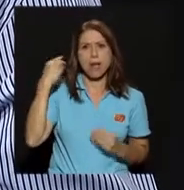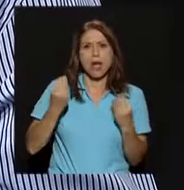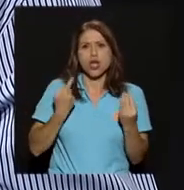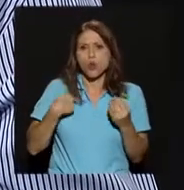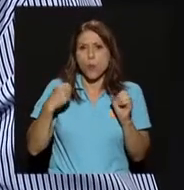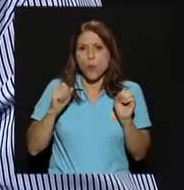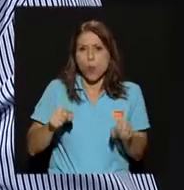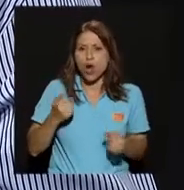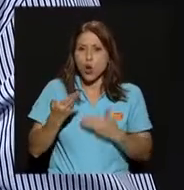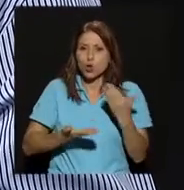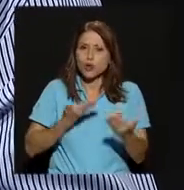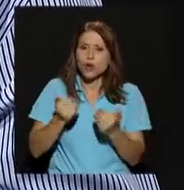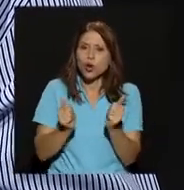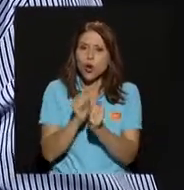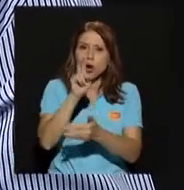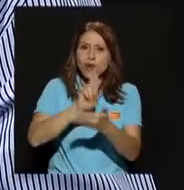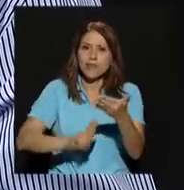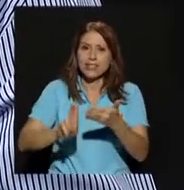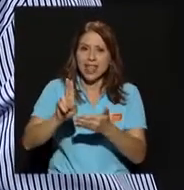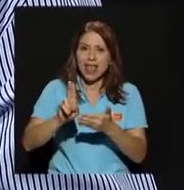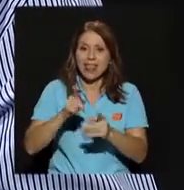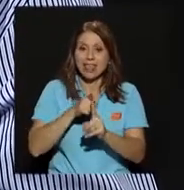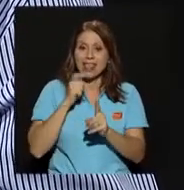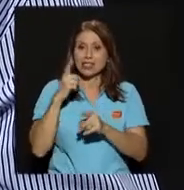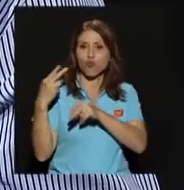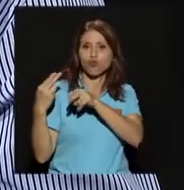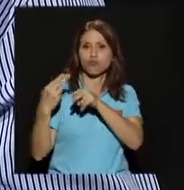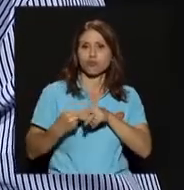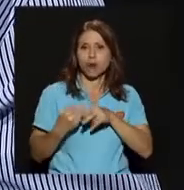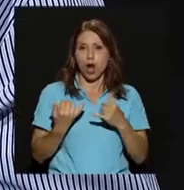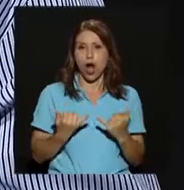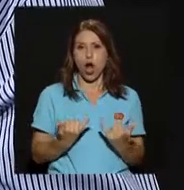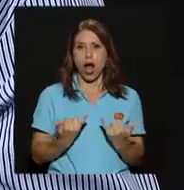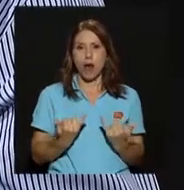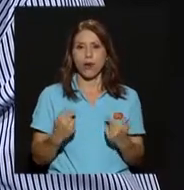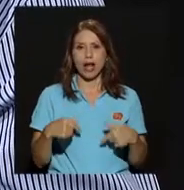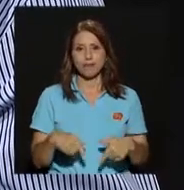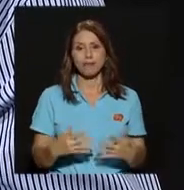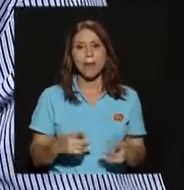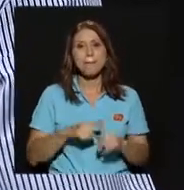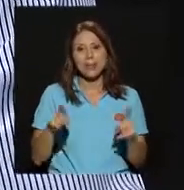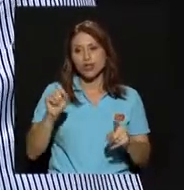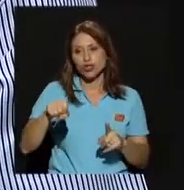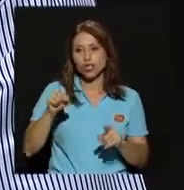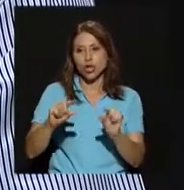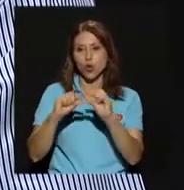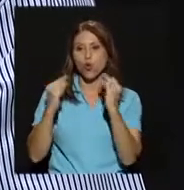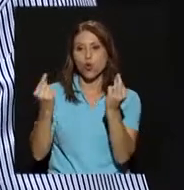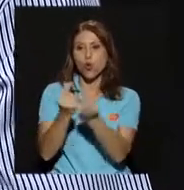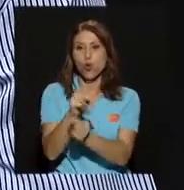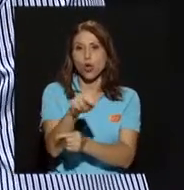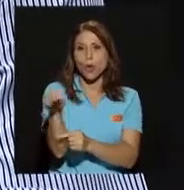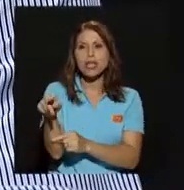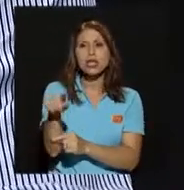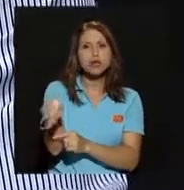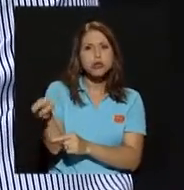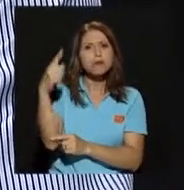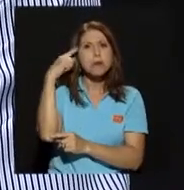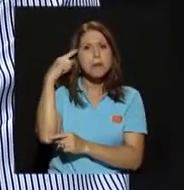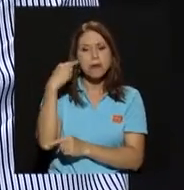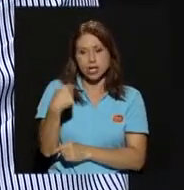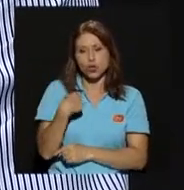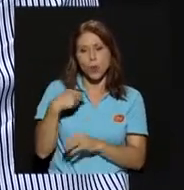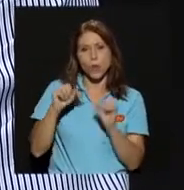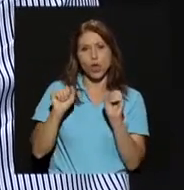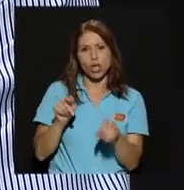con la universidad desde una posición en la cual estoy ahora, pero sí, un grupo de compañeros estimó que yo podía, pues,